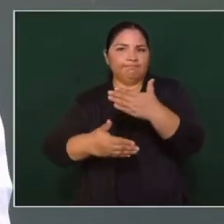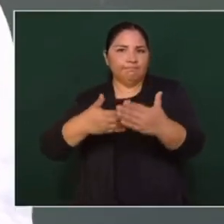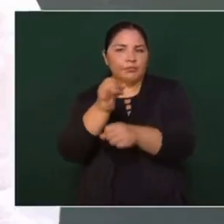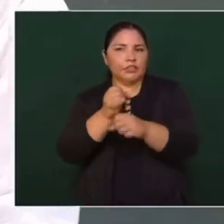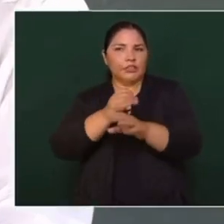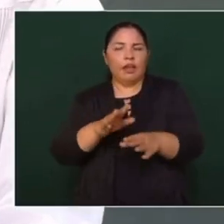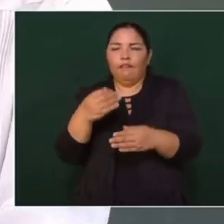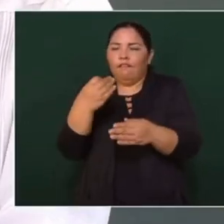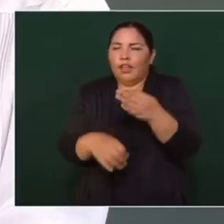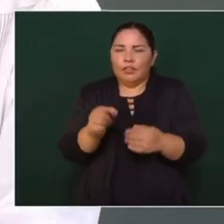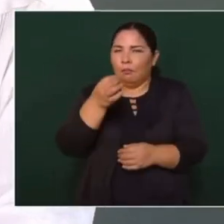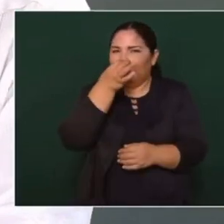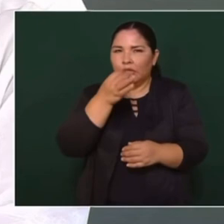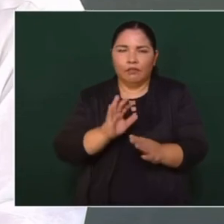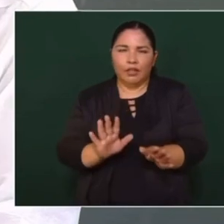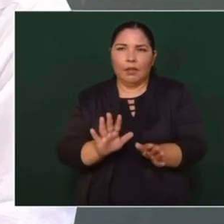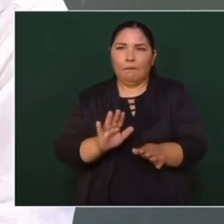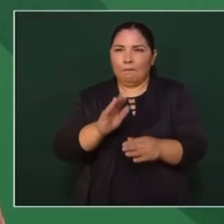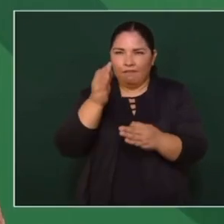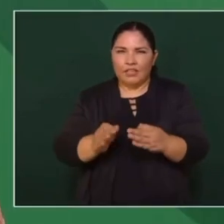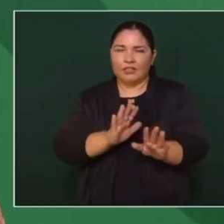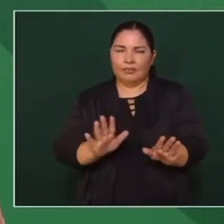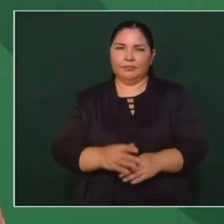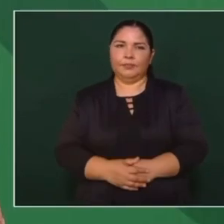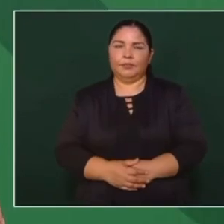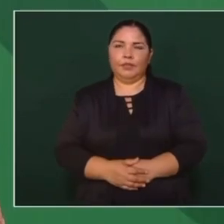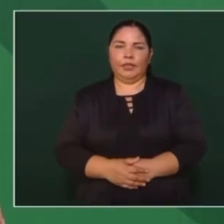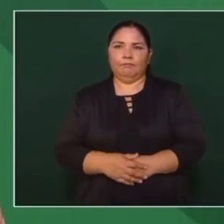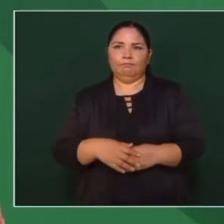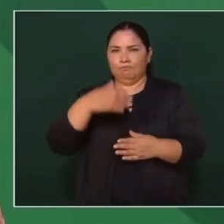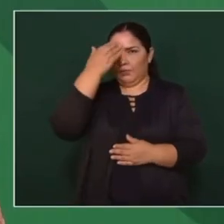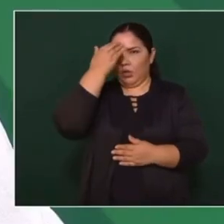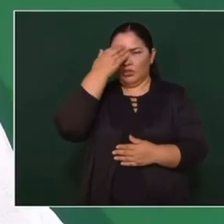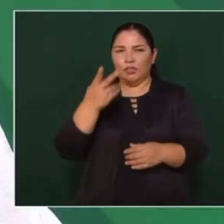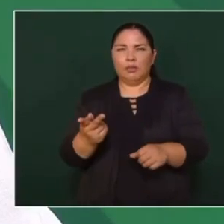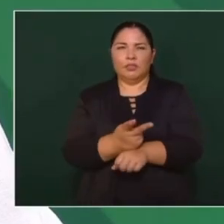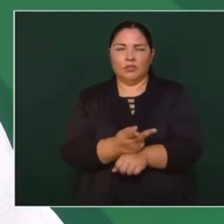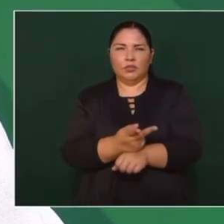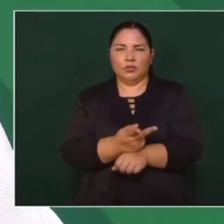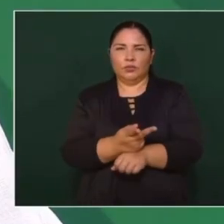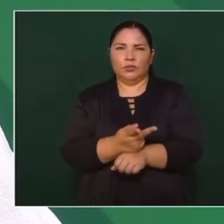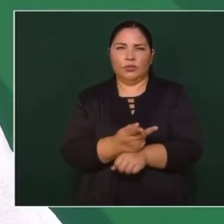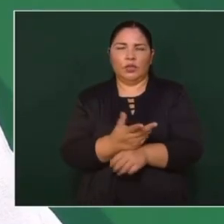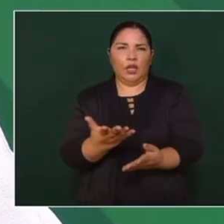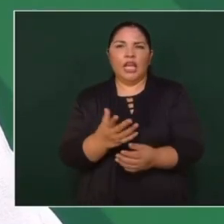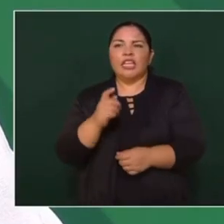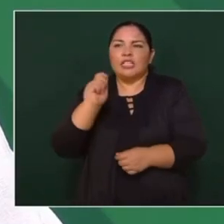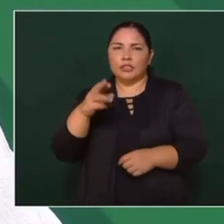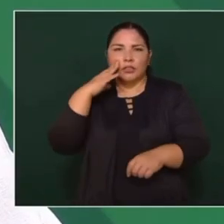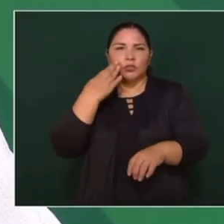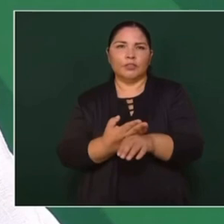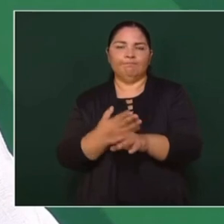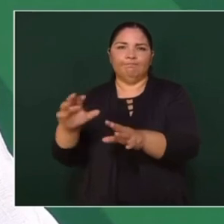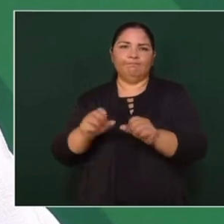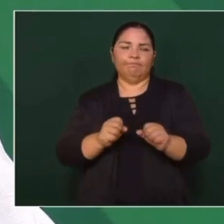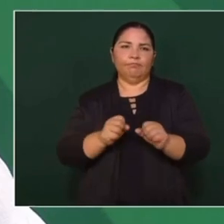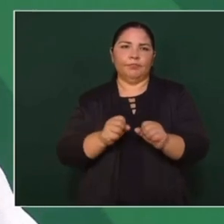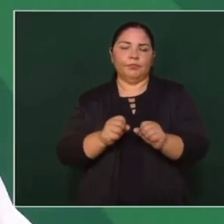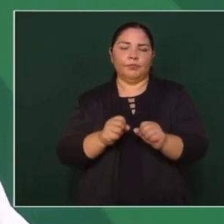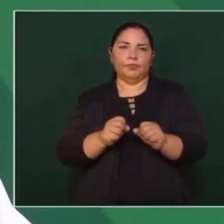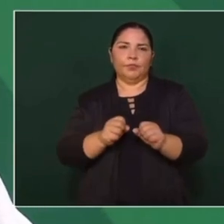falta este terminar de saber lo ocurrido y fincar las responsabilidades